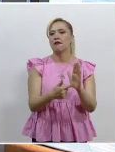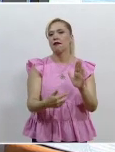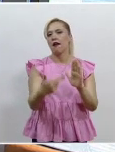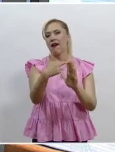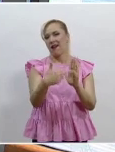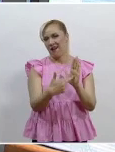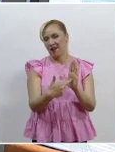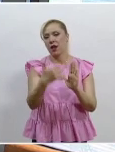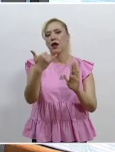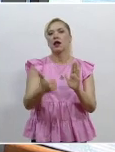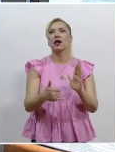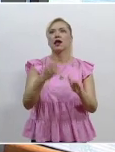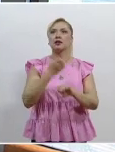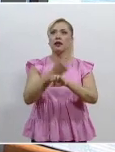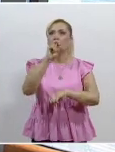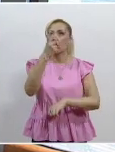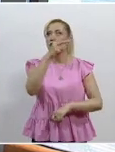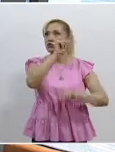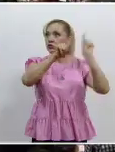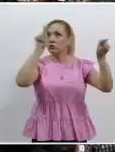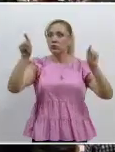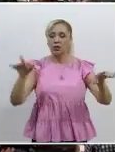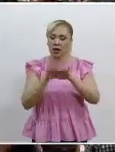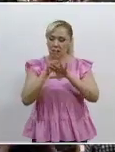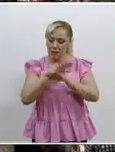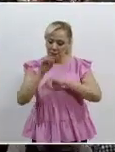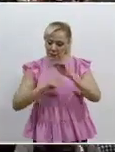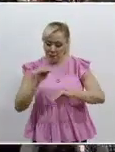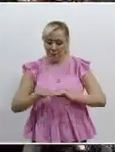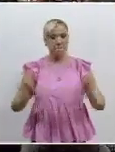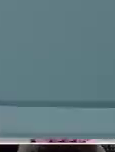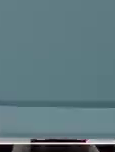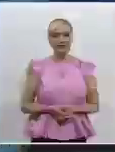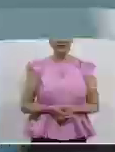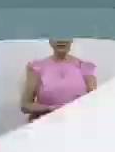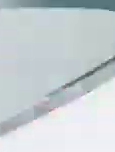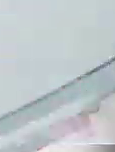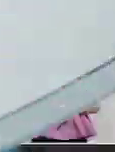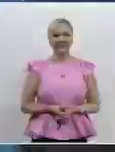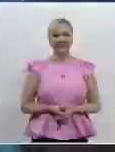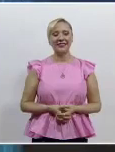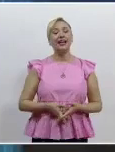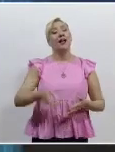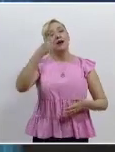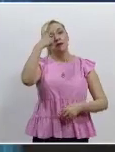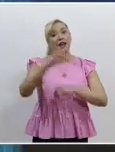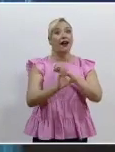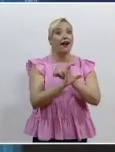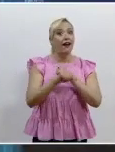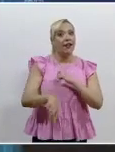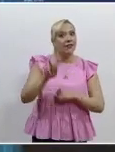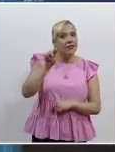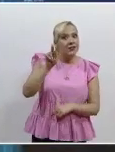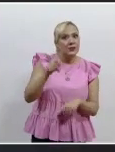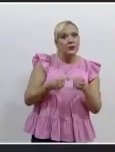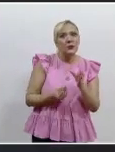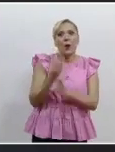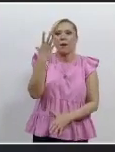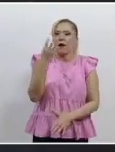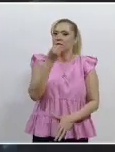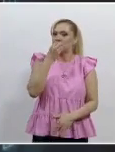las legislaturas de los estados ajusten sus marcos normativos en la materia. Y en los estrenos de la semana le comentamos que en